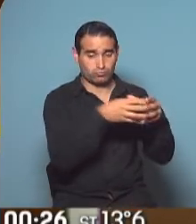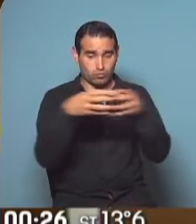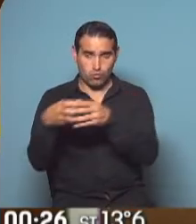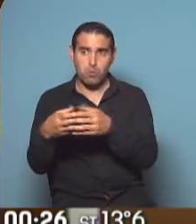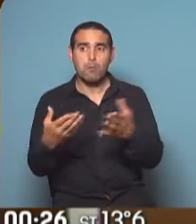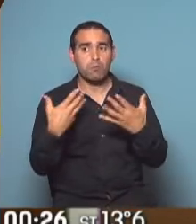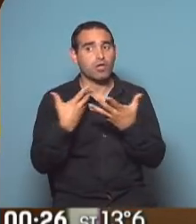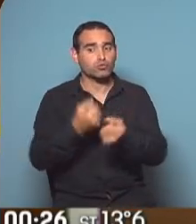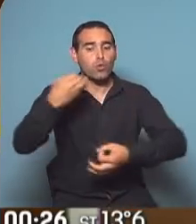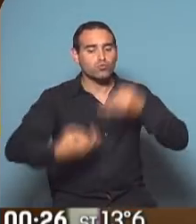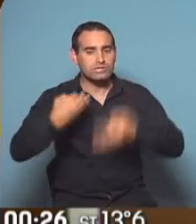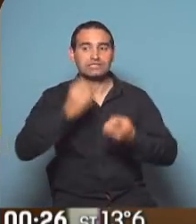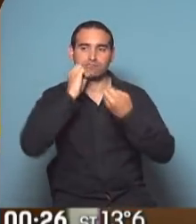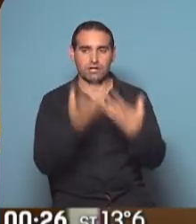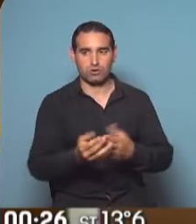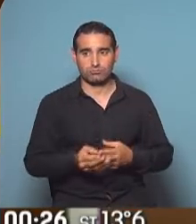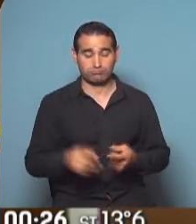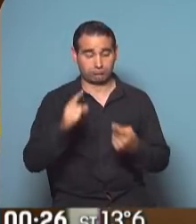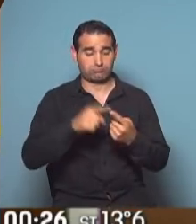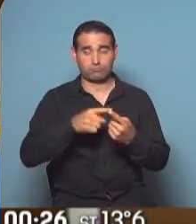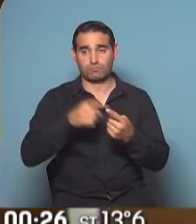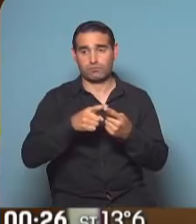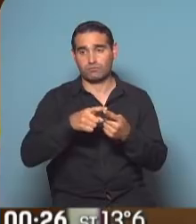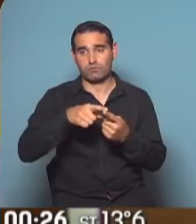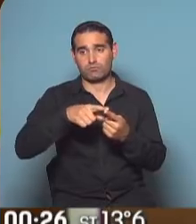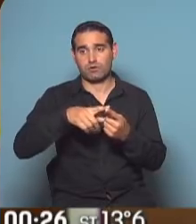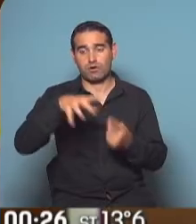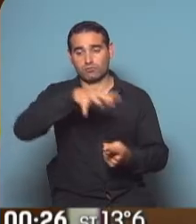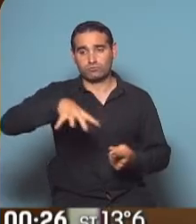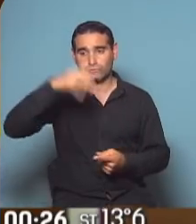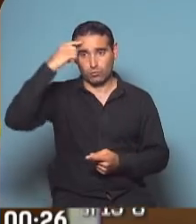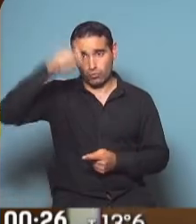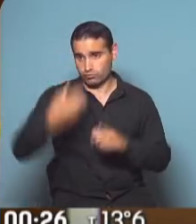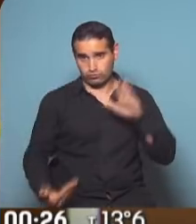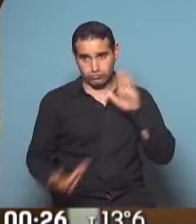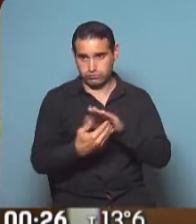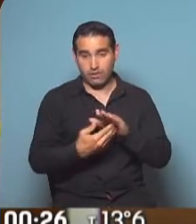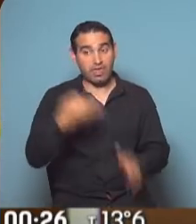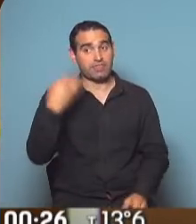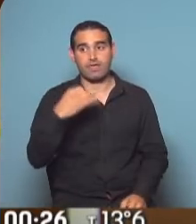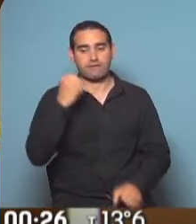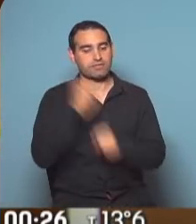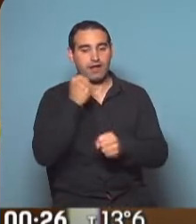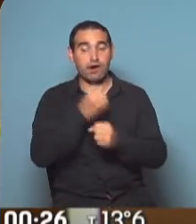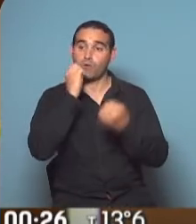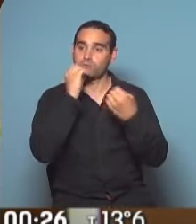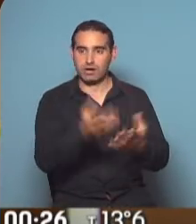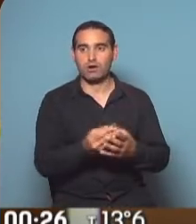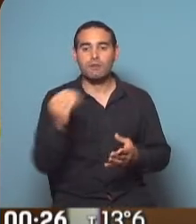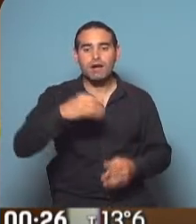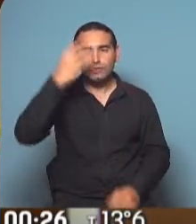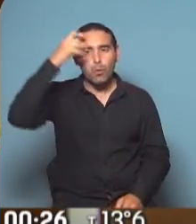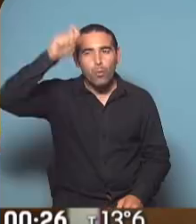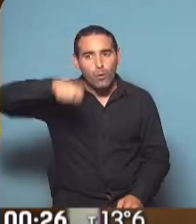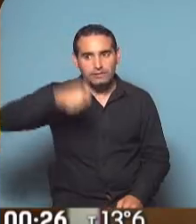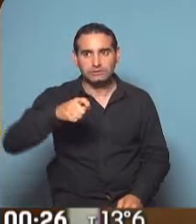darnos una justicia mucho mejor uno es la corte es imprescindible que la corte trabaje mejor y además es imprescindible ampliar el número de jueces de la corte